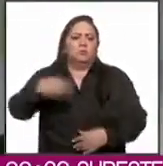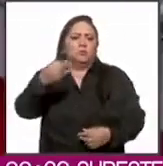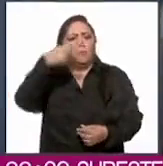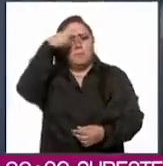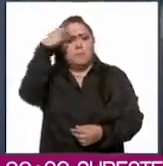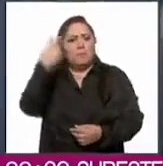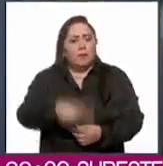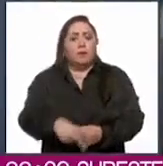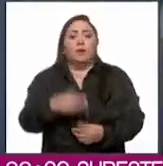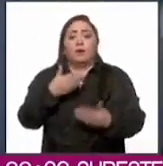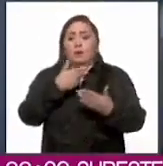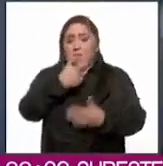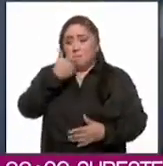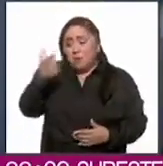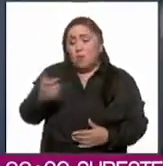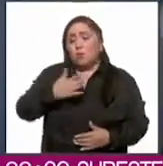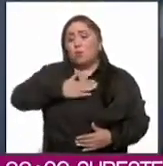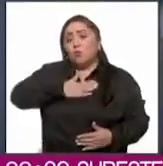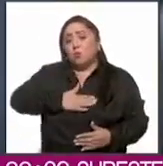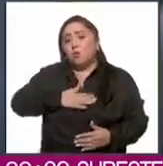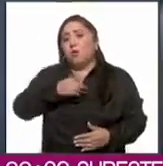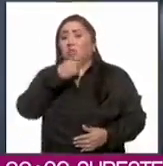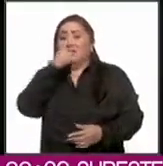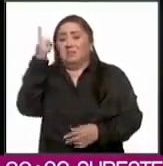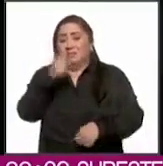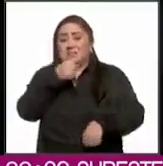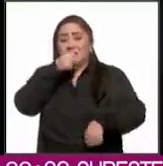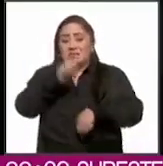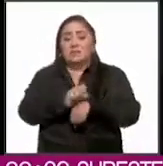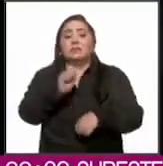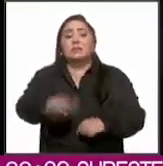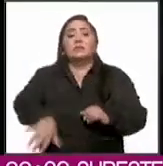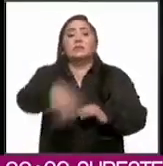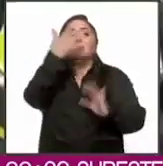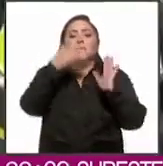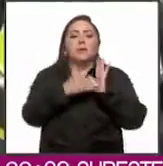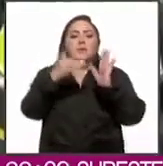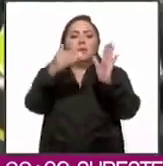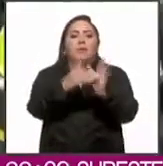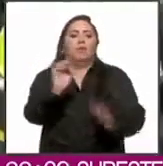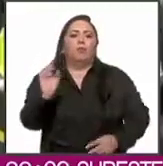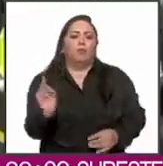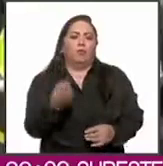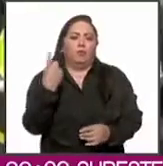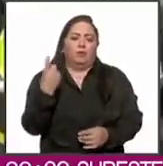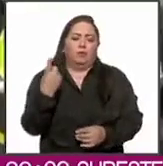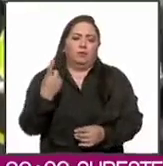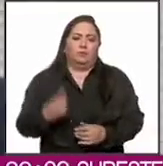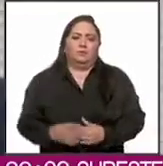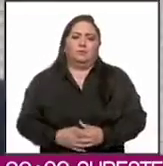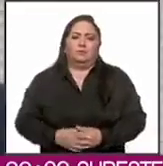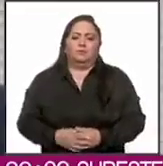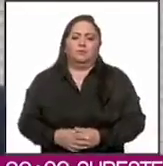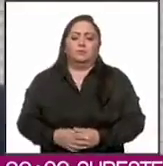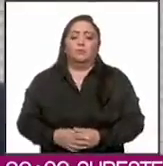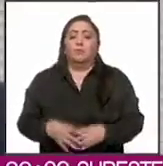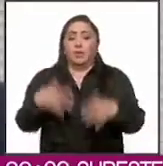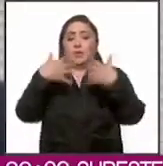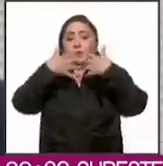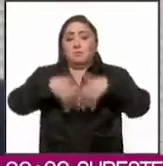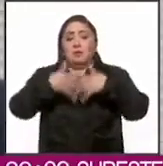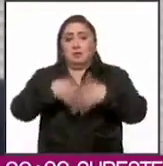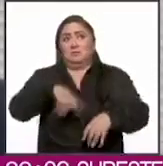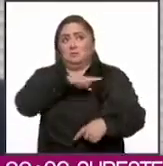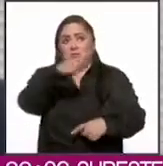mexicano. El pago justo, según la Cancillería, son 15 mil millones de dólares. Las empresas